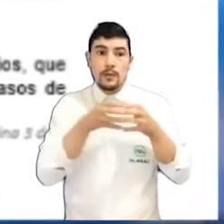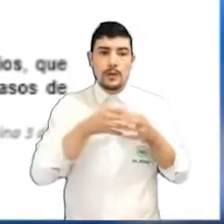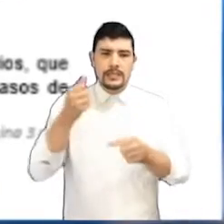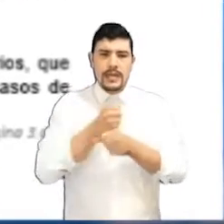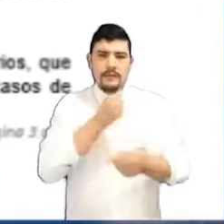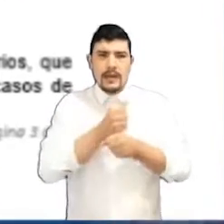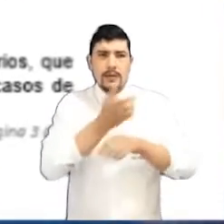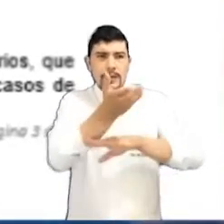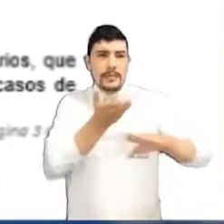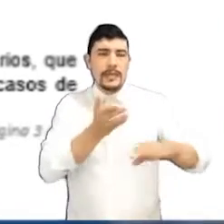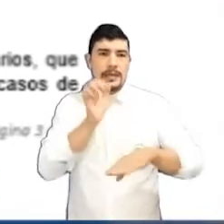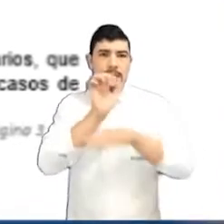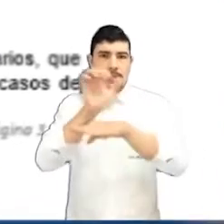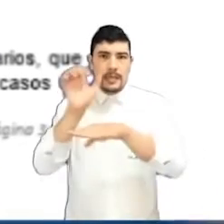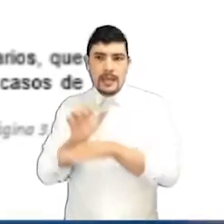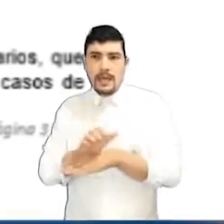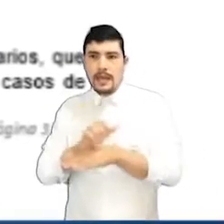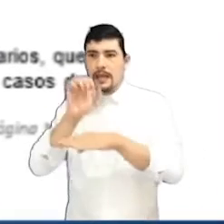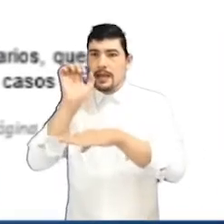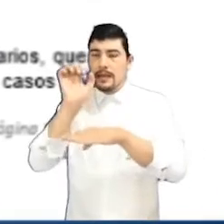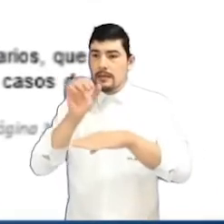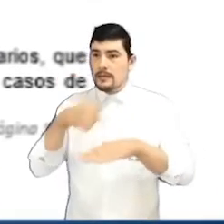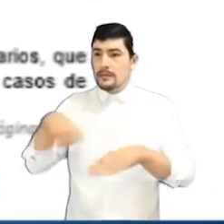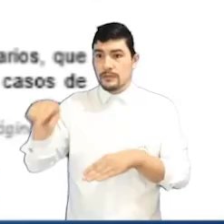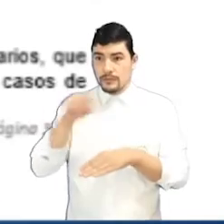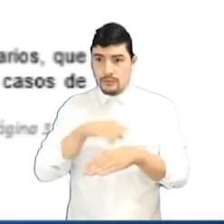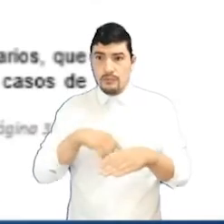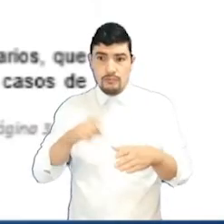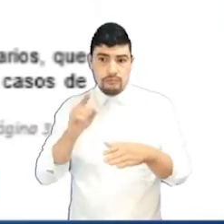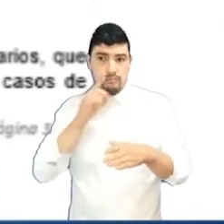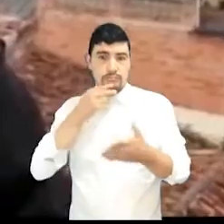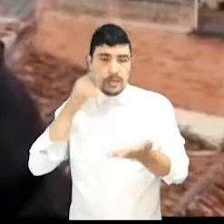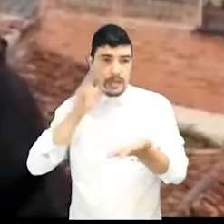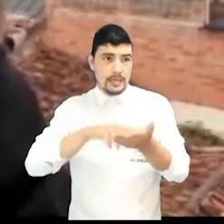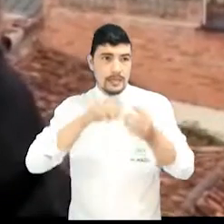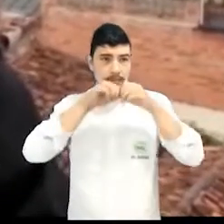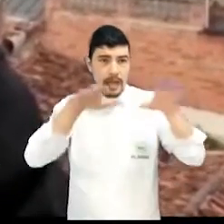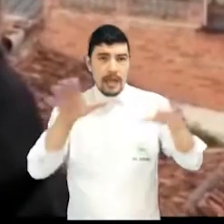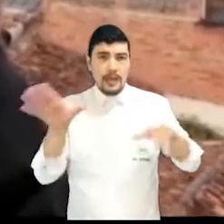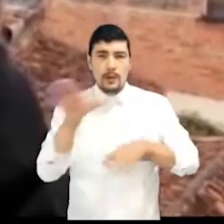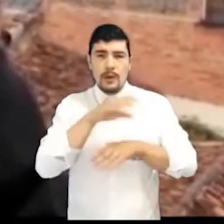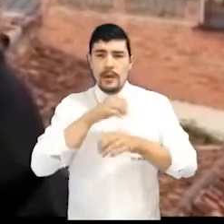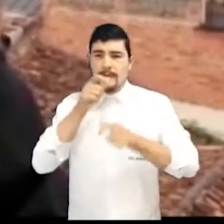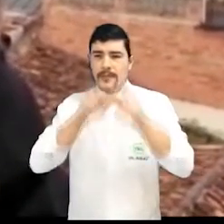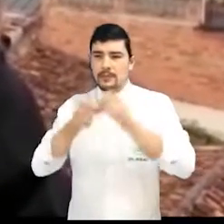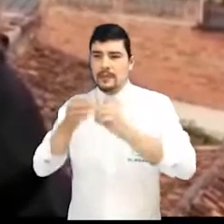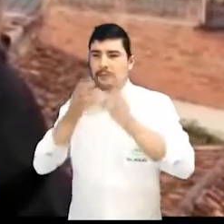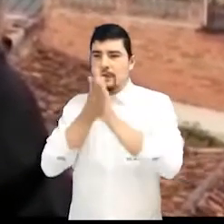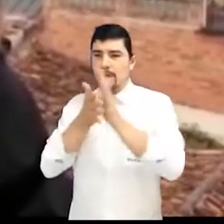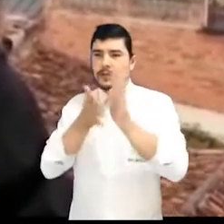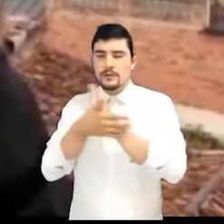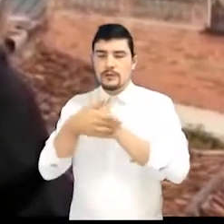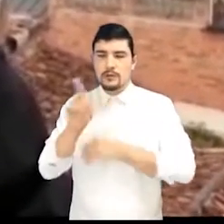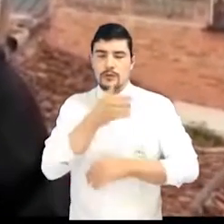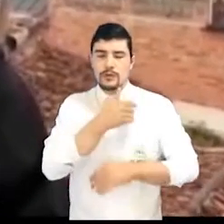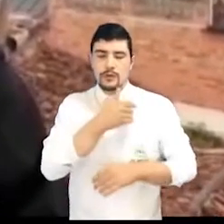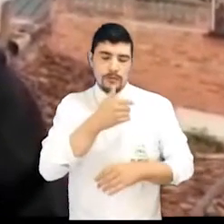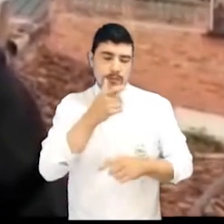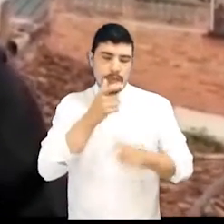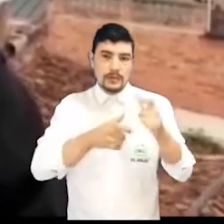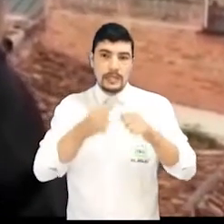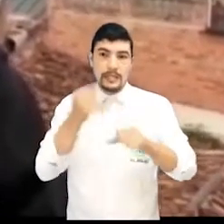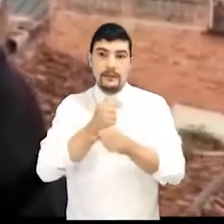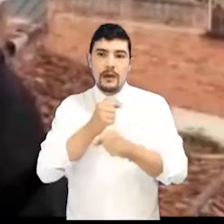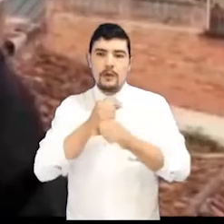información a todos los periodistas ahora cobra validez más con este tema de lo que estamos